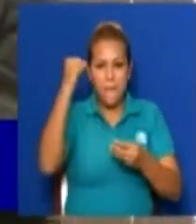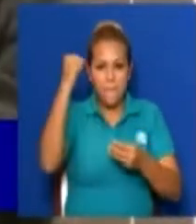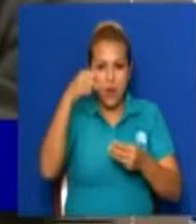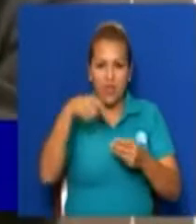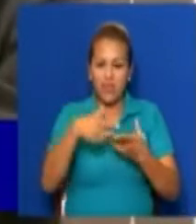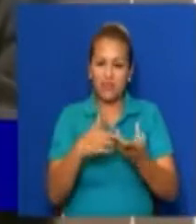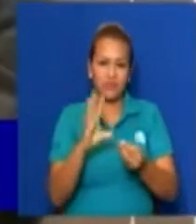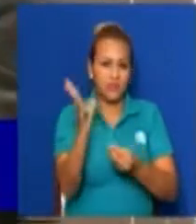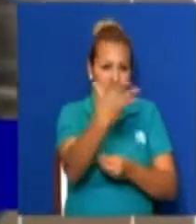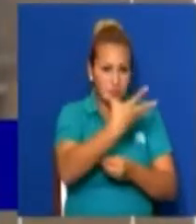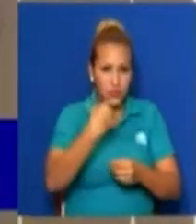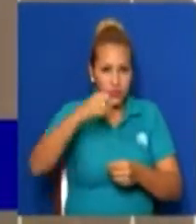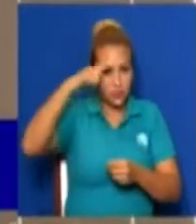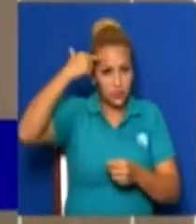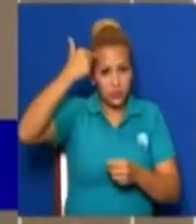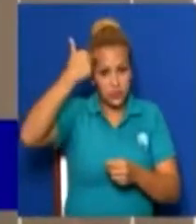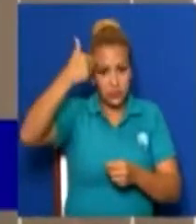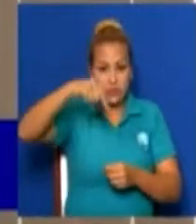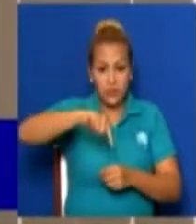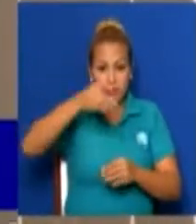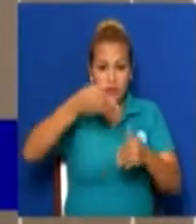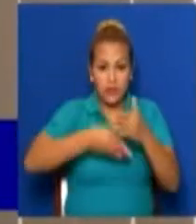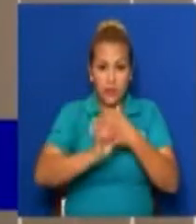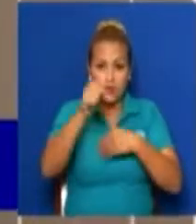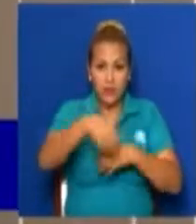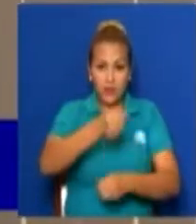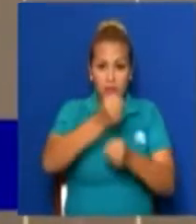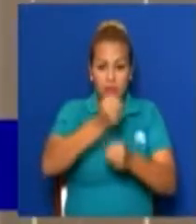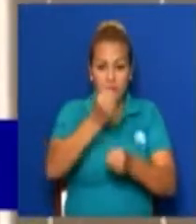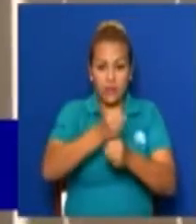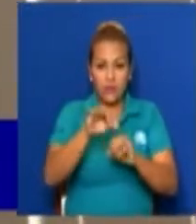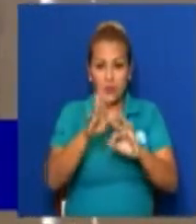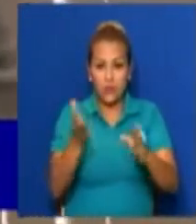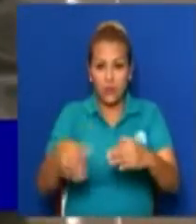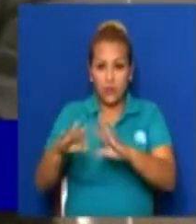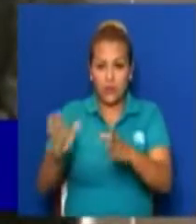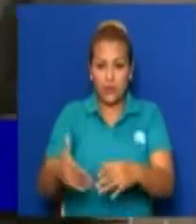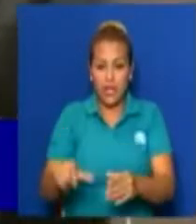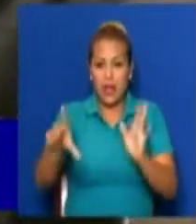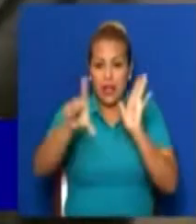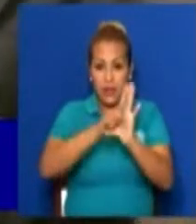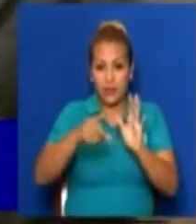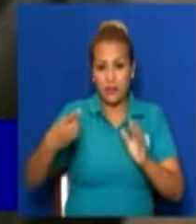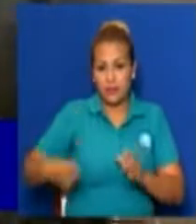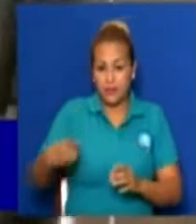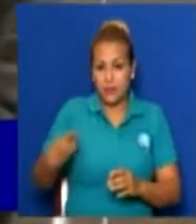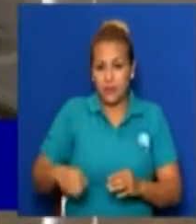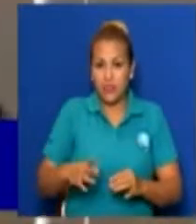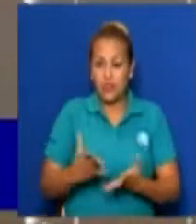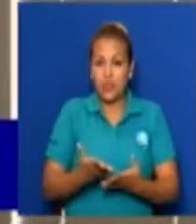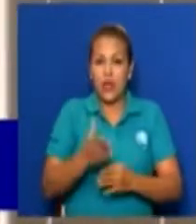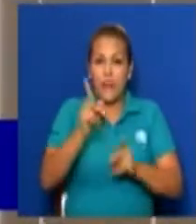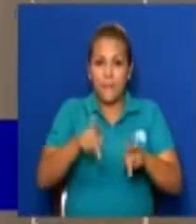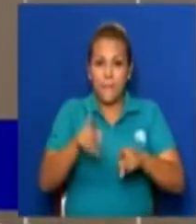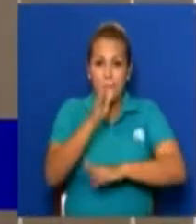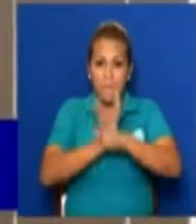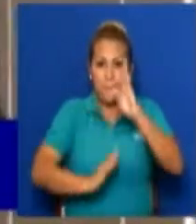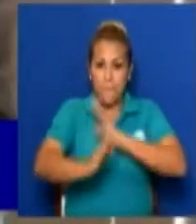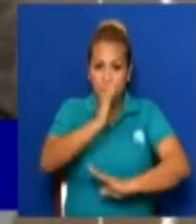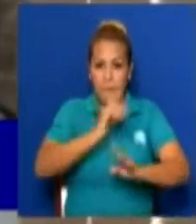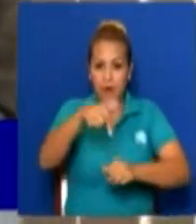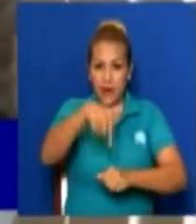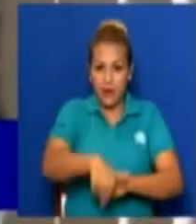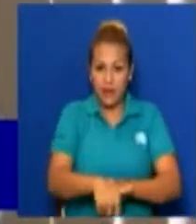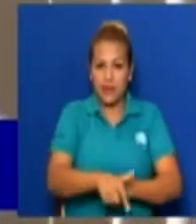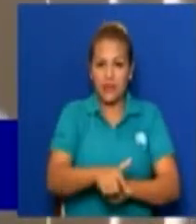una visibilidad de la participación femenina. En la Ley de Derechos de las Personas con Discapacidad se